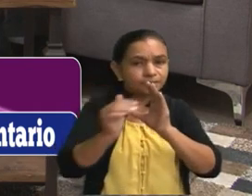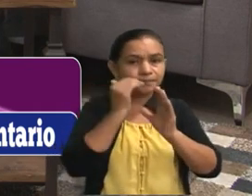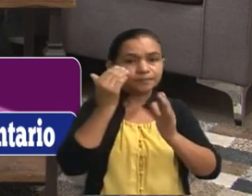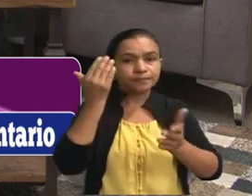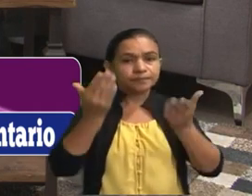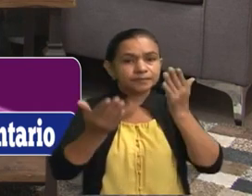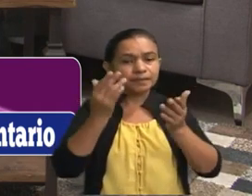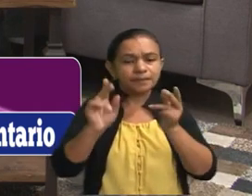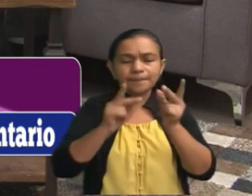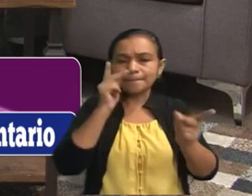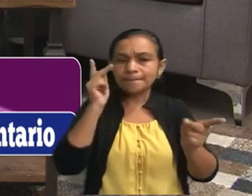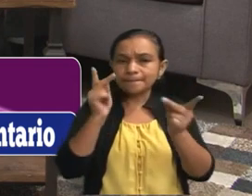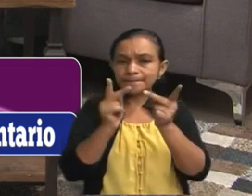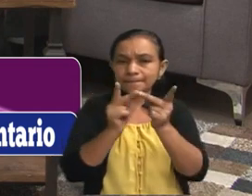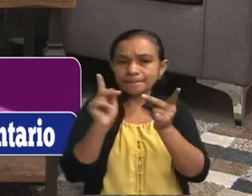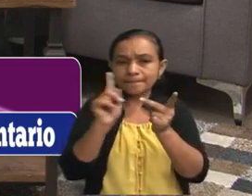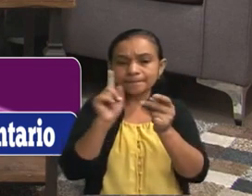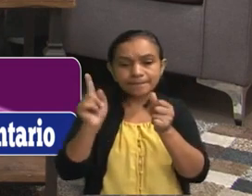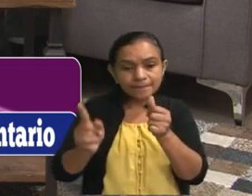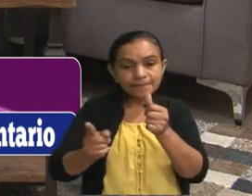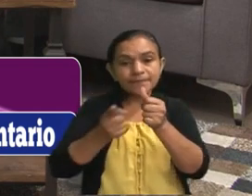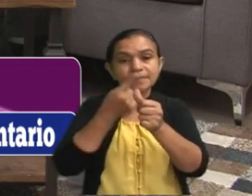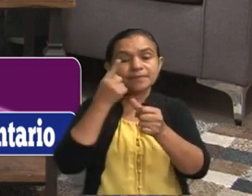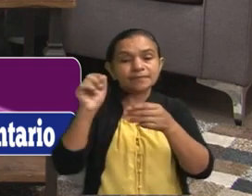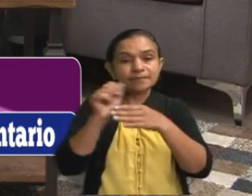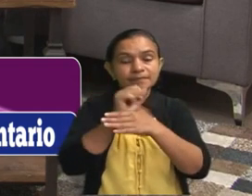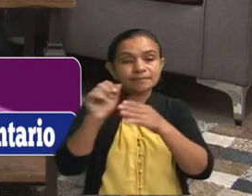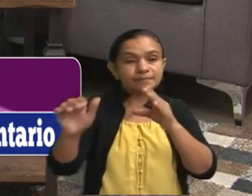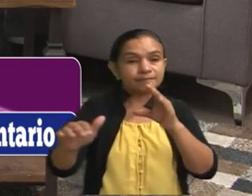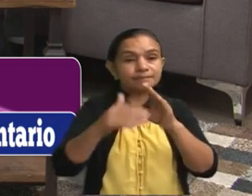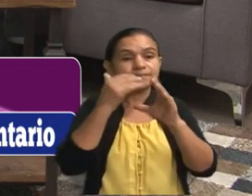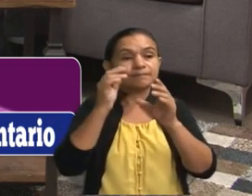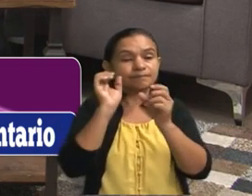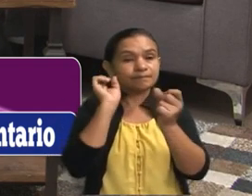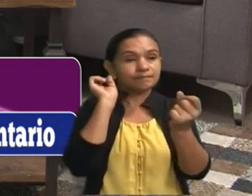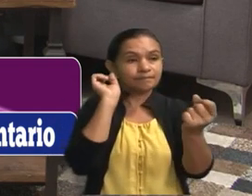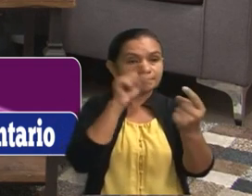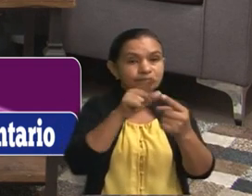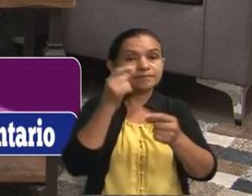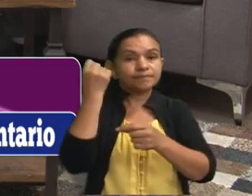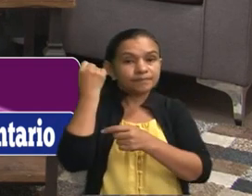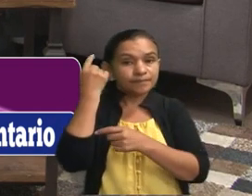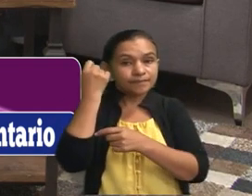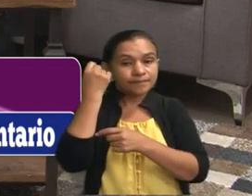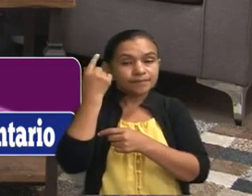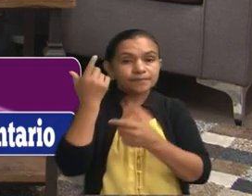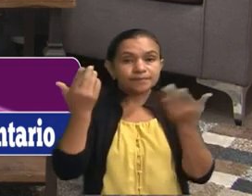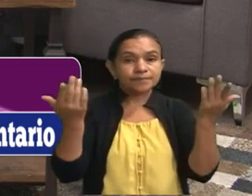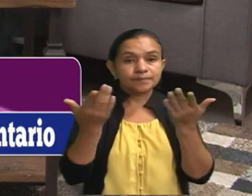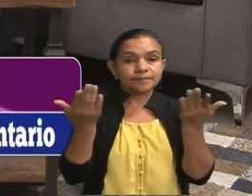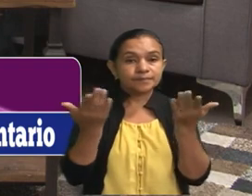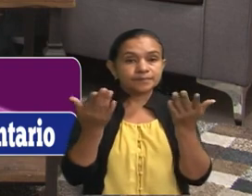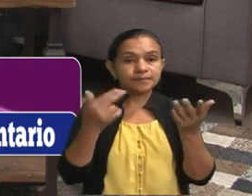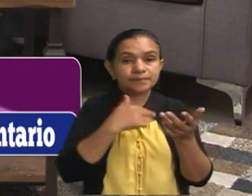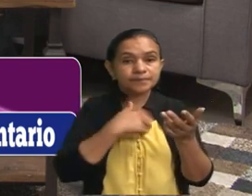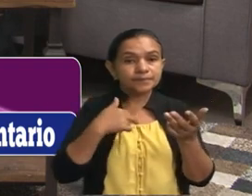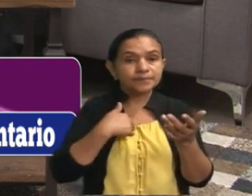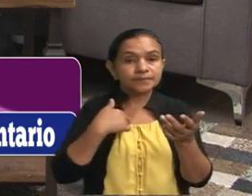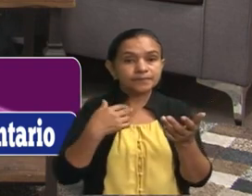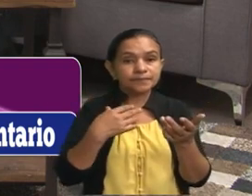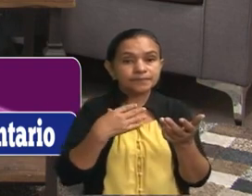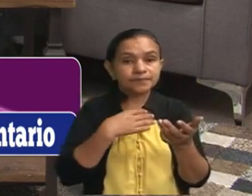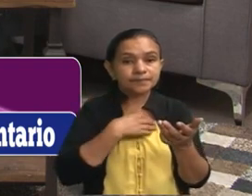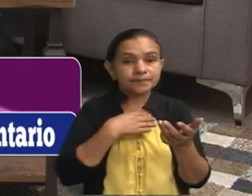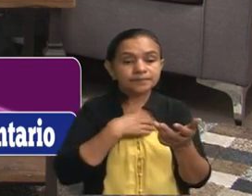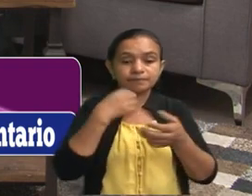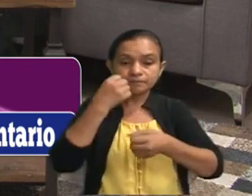no es tan exacto, pero es una primera información que sirve para entender la situación, ¿no? Nosotros